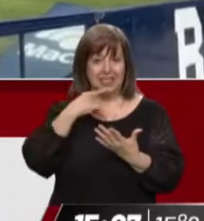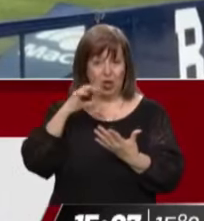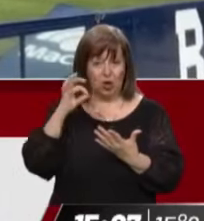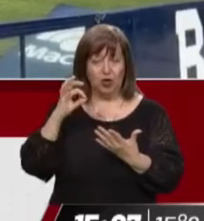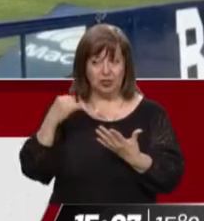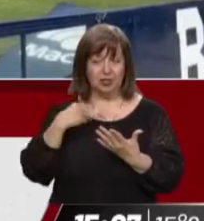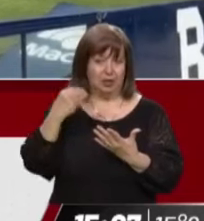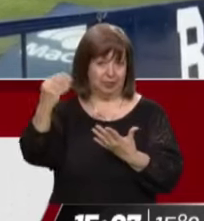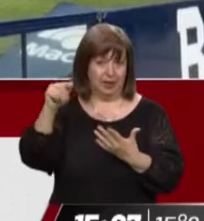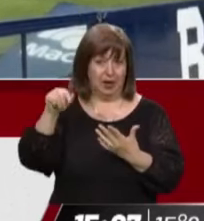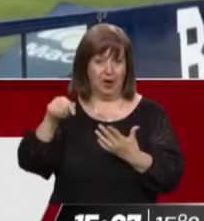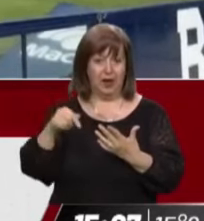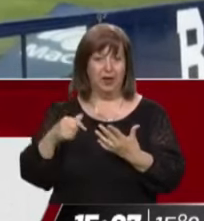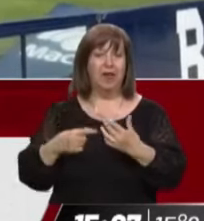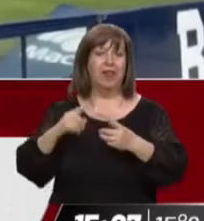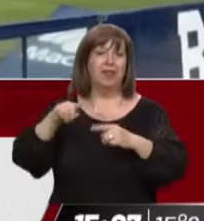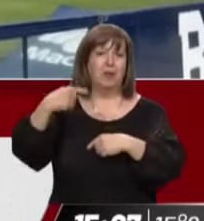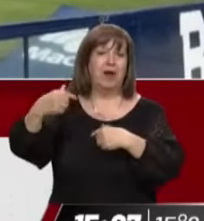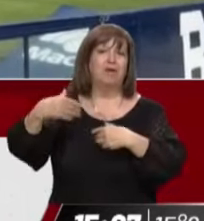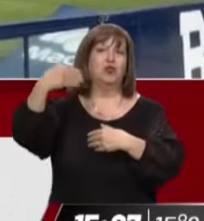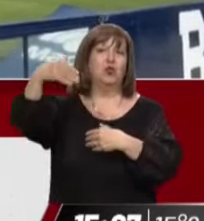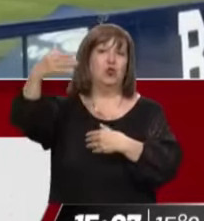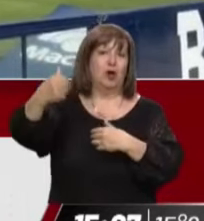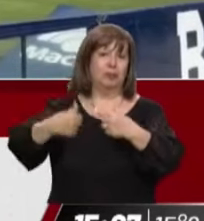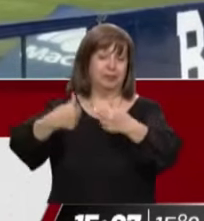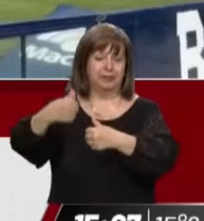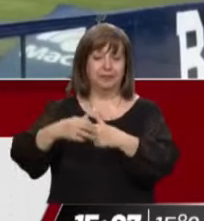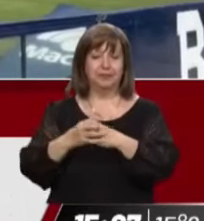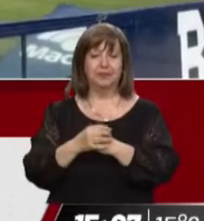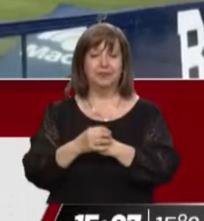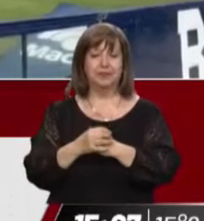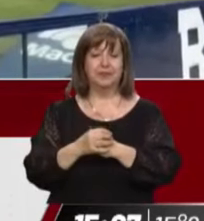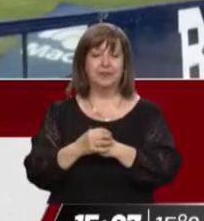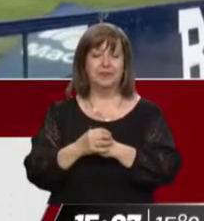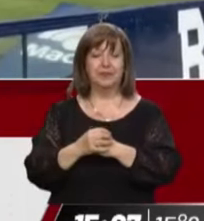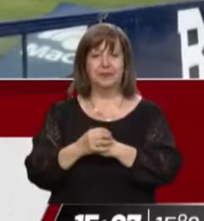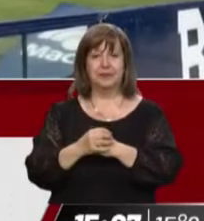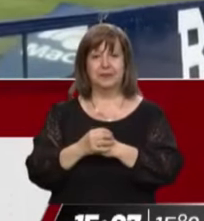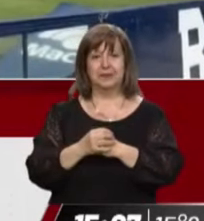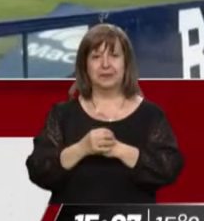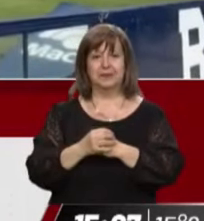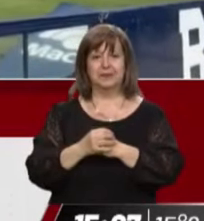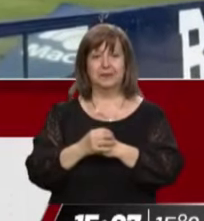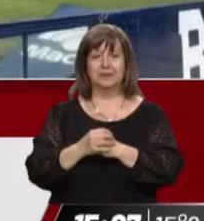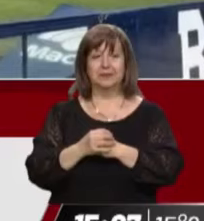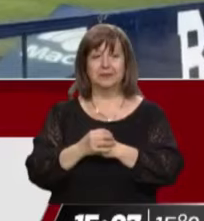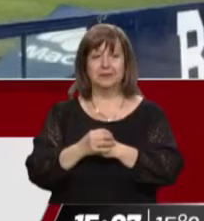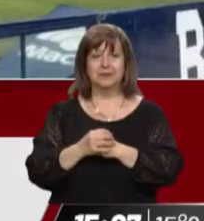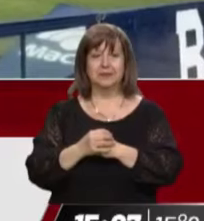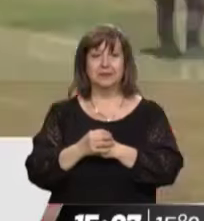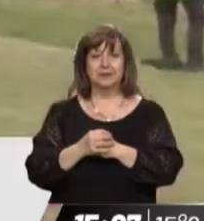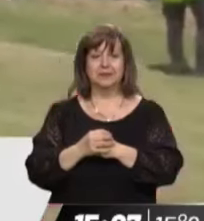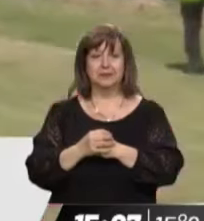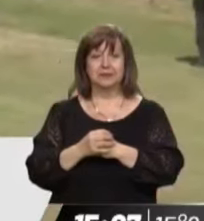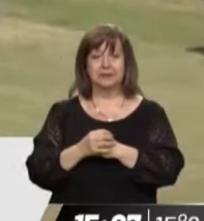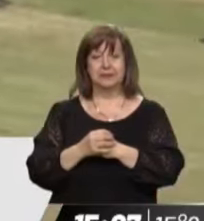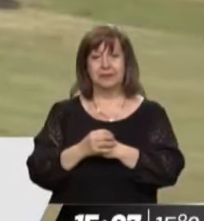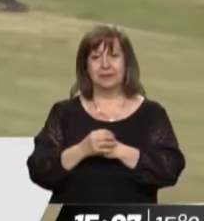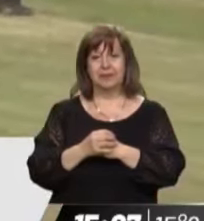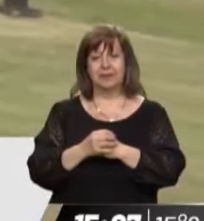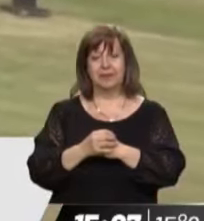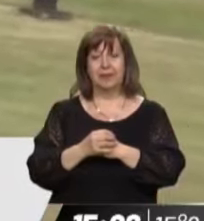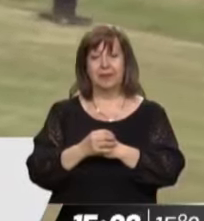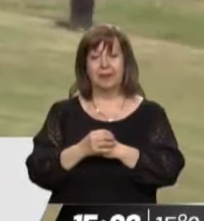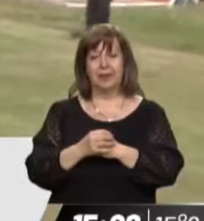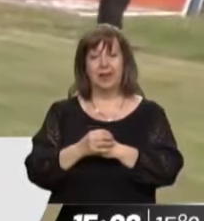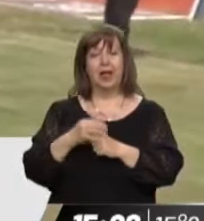Claro, totalmente, y eso es una alegría enorme, ¿eh? Es una alegría enorme. Mire cómo camino la cancha para atrás, Amadeo. Claro. Como cuando vamos a recibir un pase a buscar la